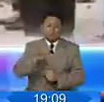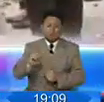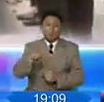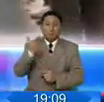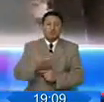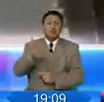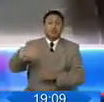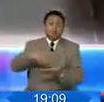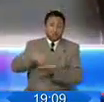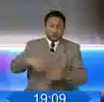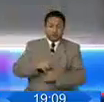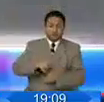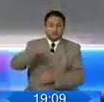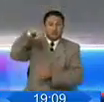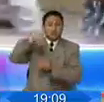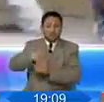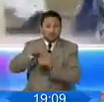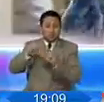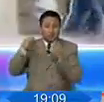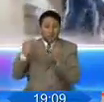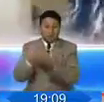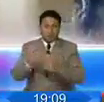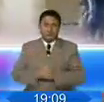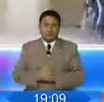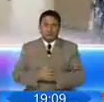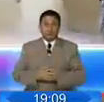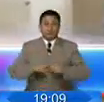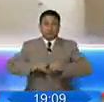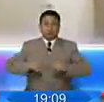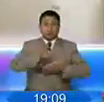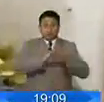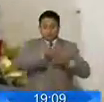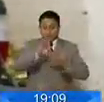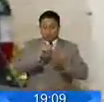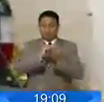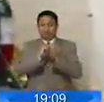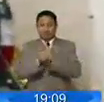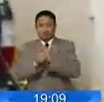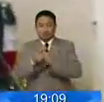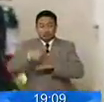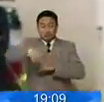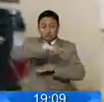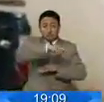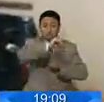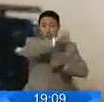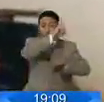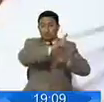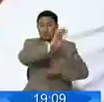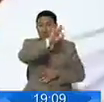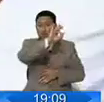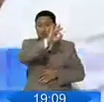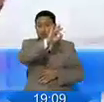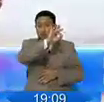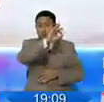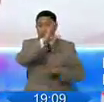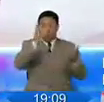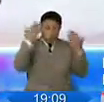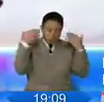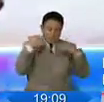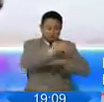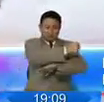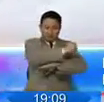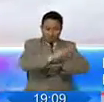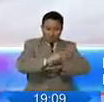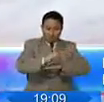presunto sospechoso está dentro de ese entorno. Pero esa estadística se invierte en la zona 8, comprendida por Guayaquil, San